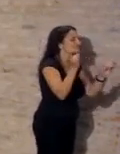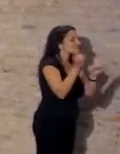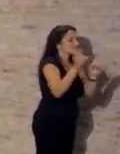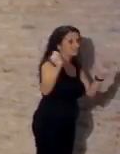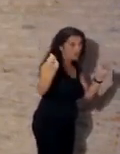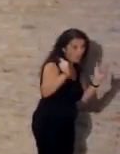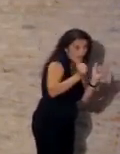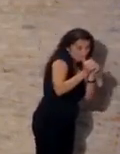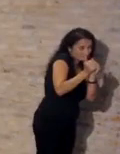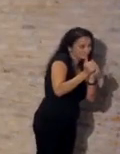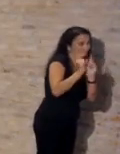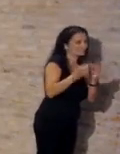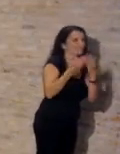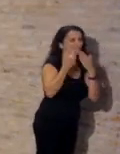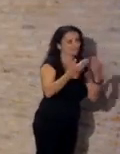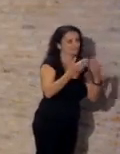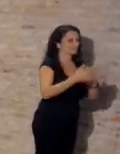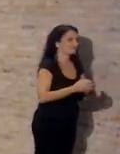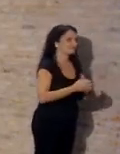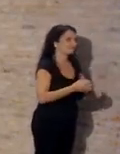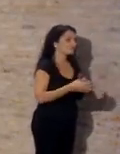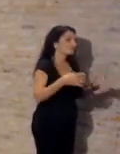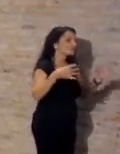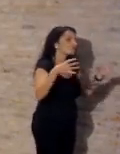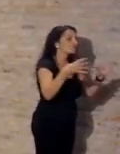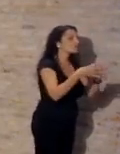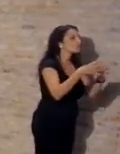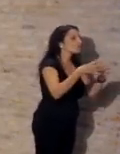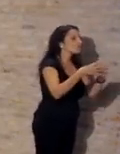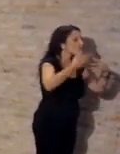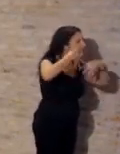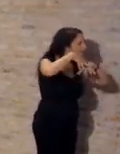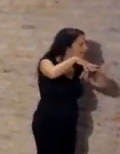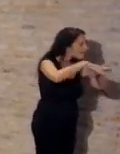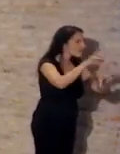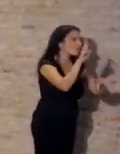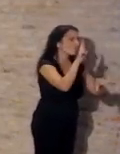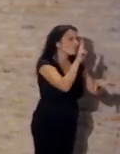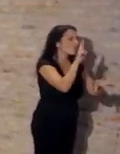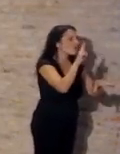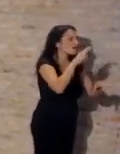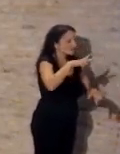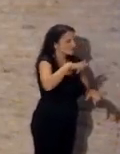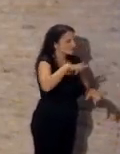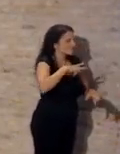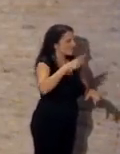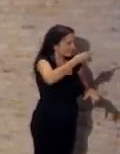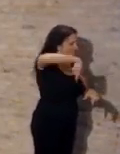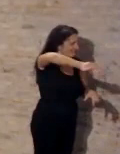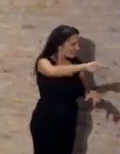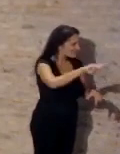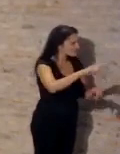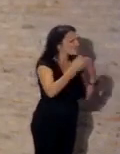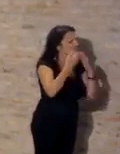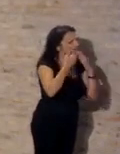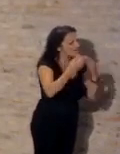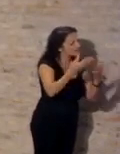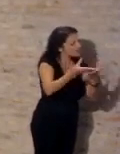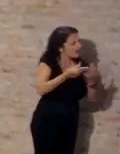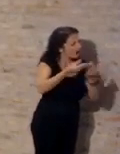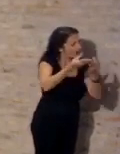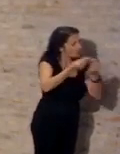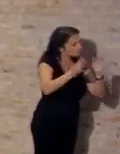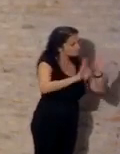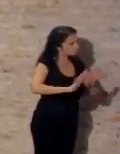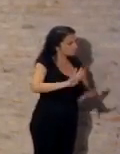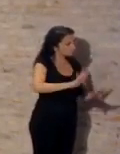senia que siempre nos acompañan a la red de mujeres del centro que en un gesto desinteresado también nos ayudaron